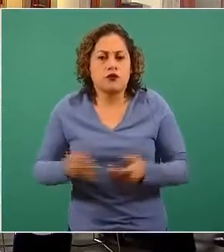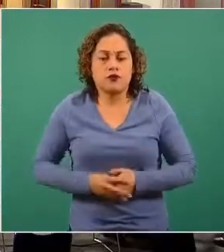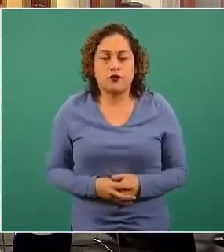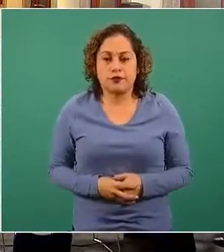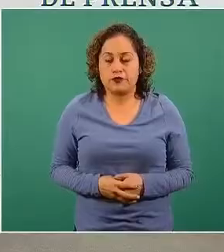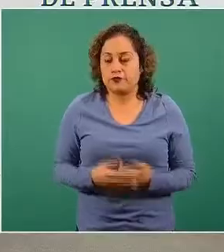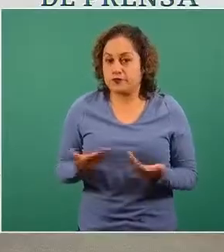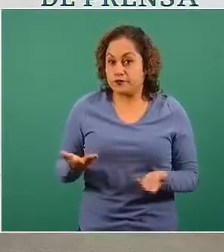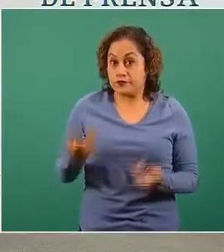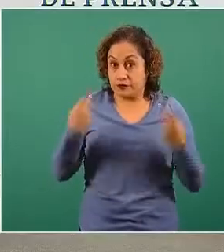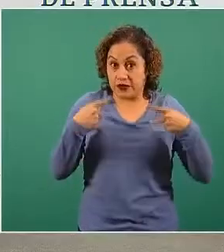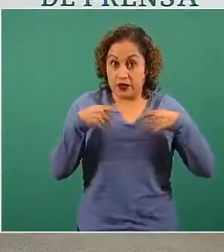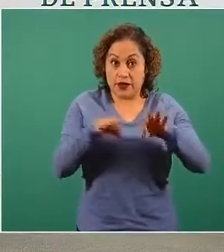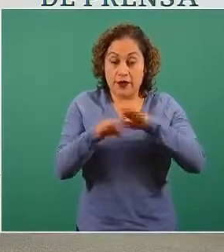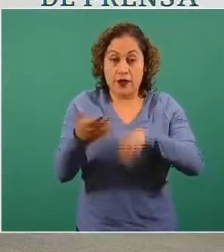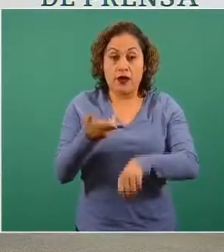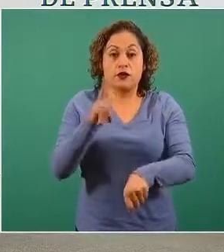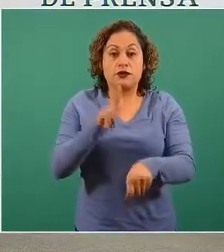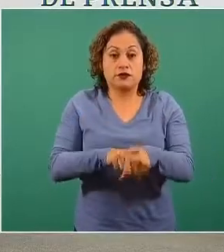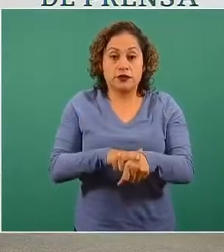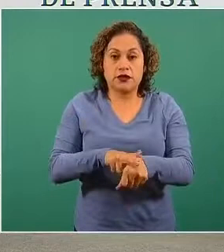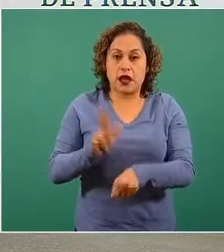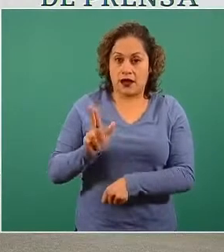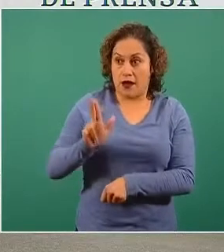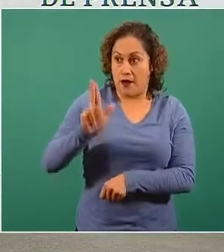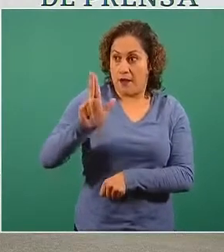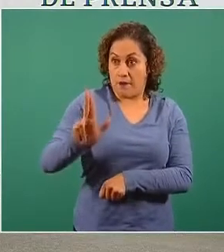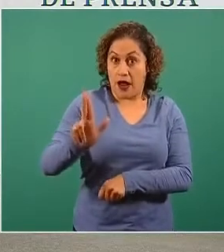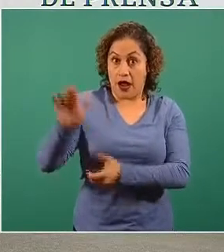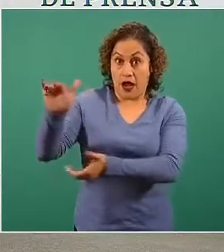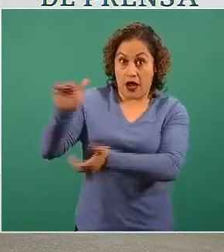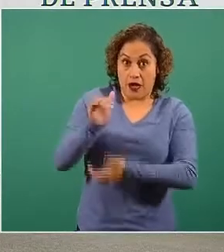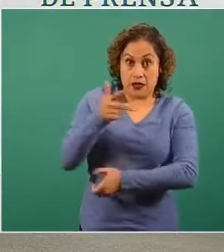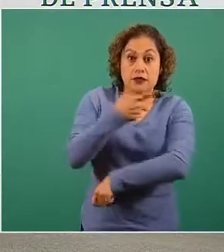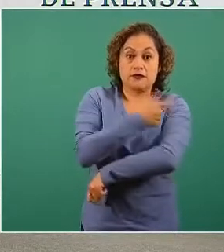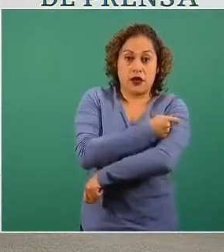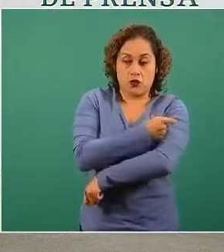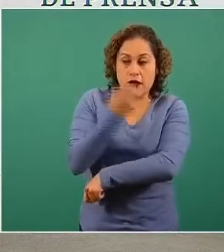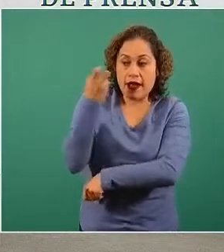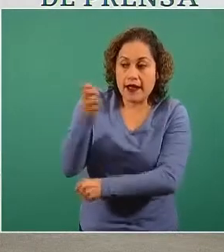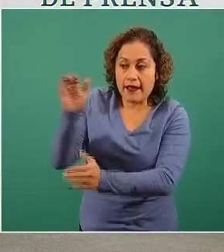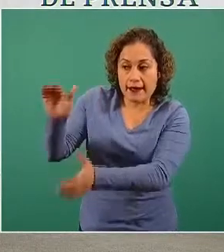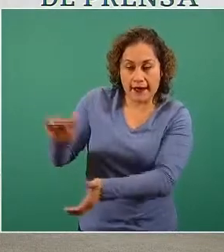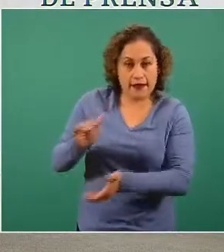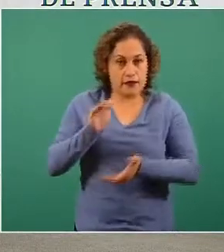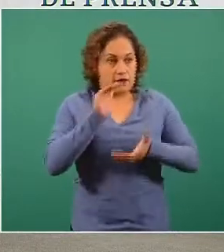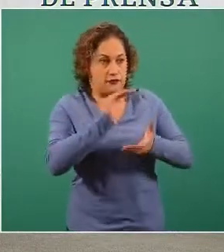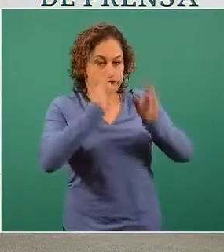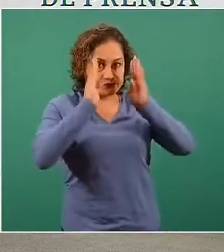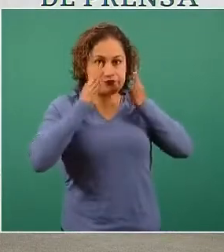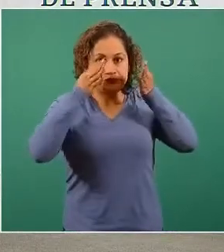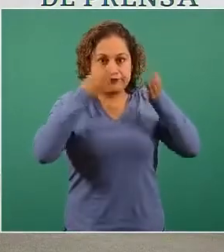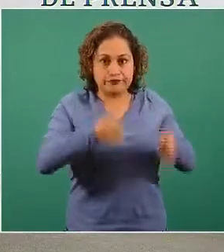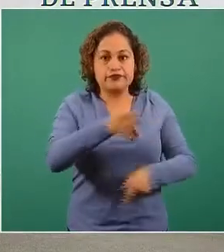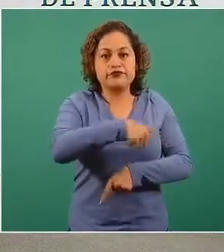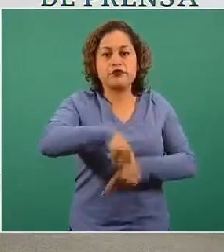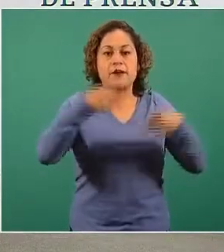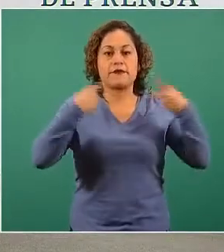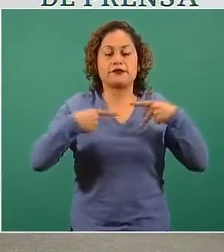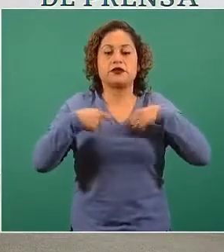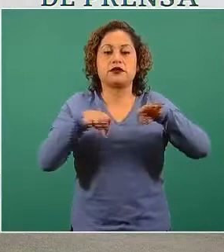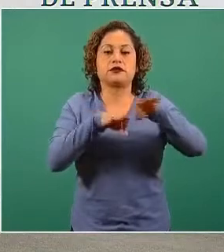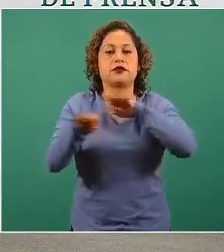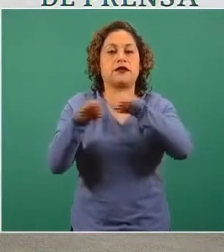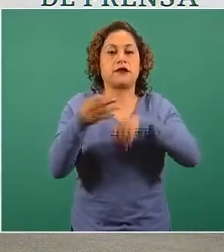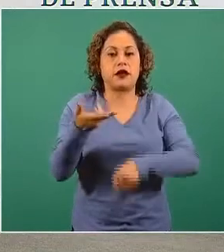estas vacunas que llegarán el martes serán destinadas básicamente para el personal de salud,